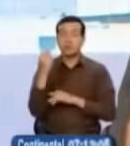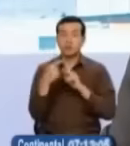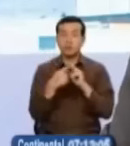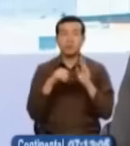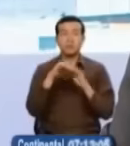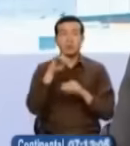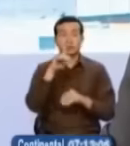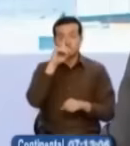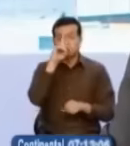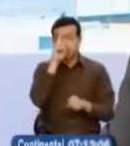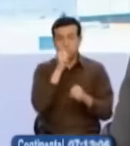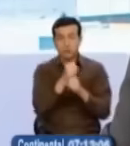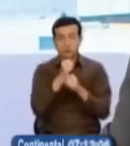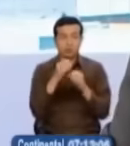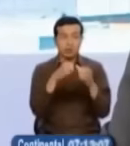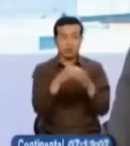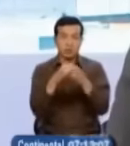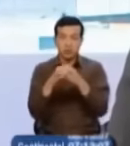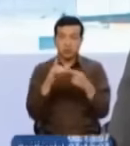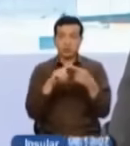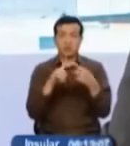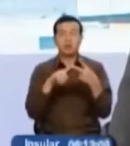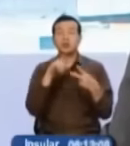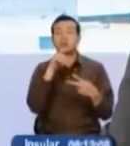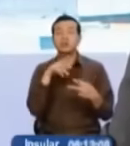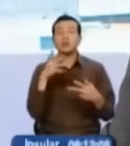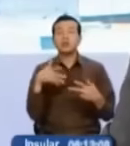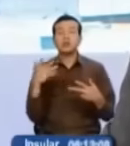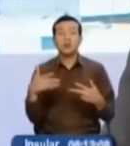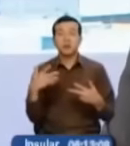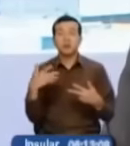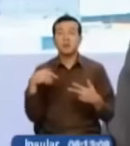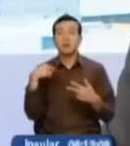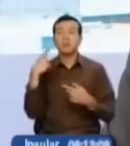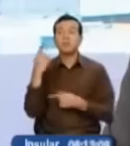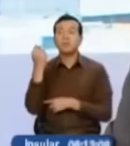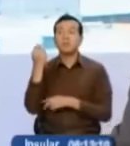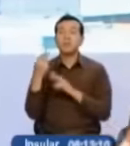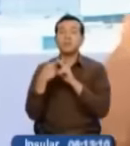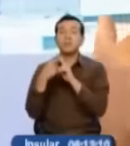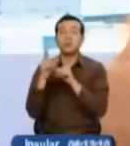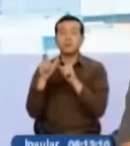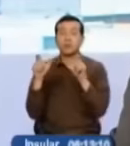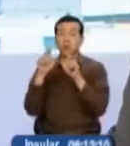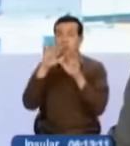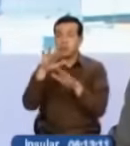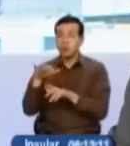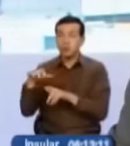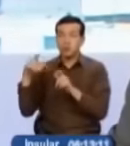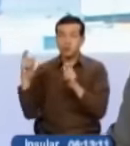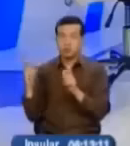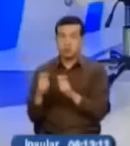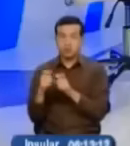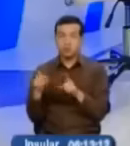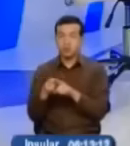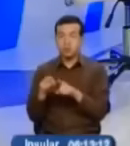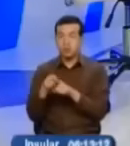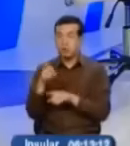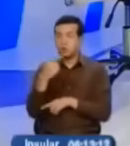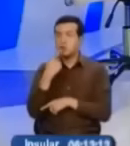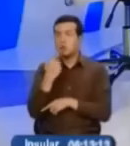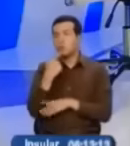más trabajadores que pueden ser asociados? ¿Quiénes ofrecen más préstamos a los pequeños agricultores? Coincido con Javier, en